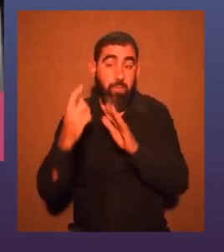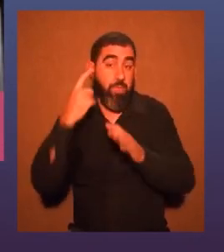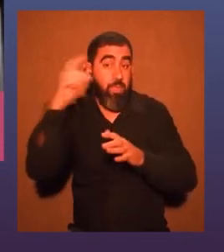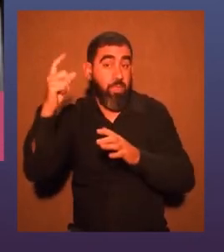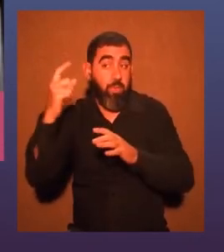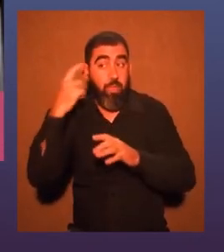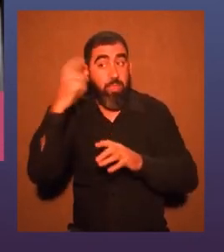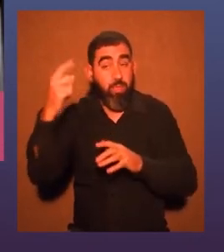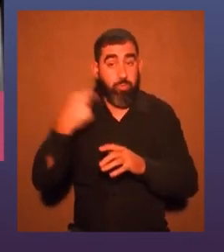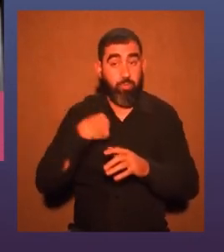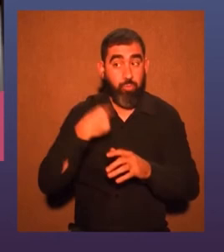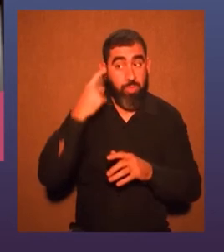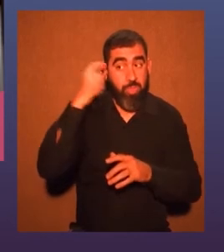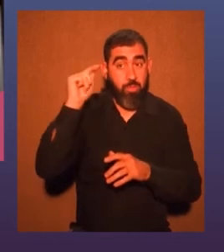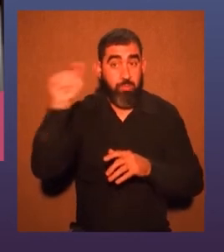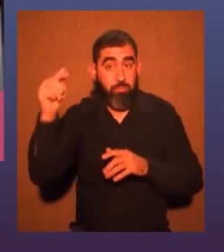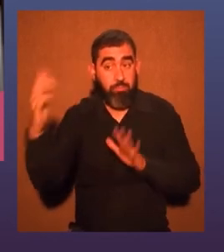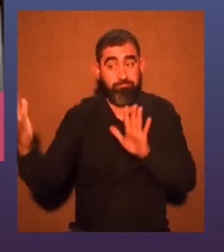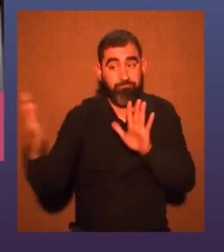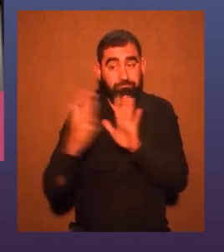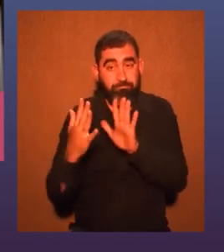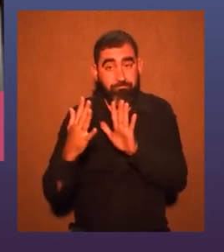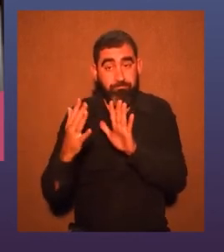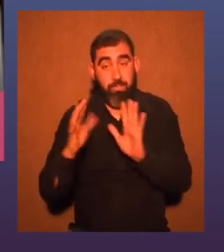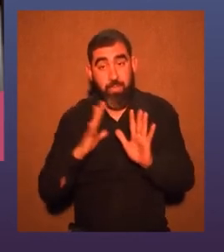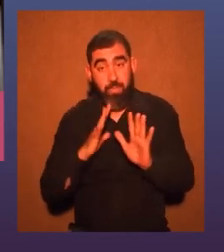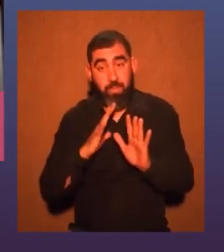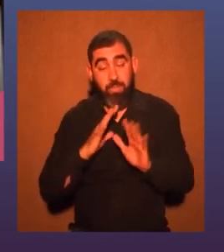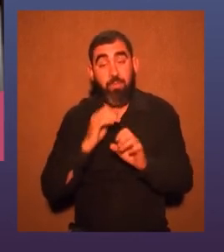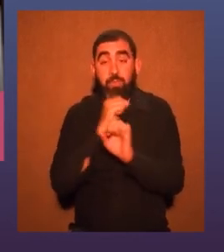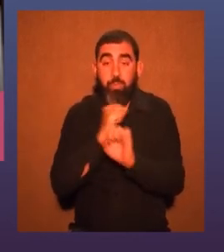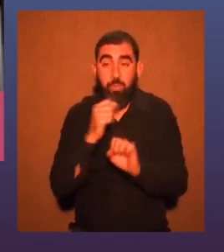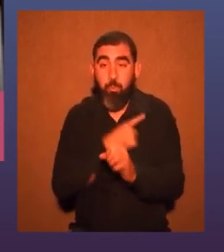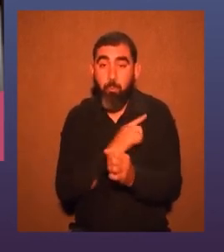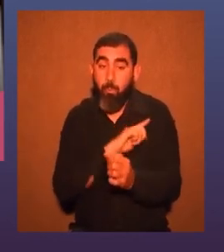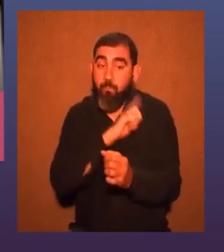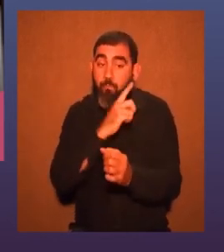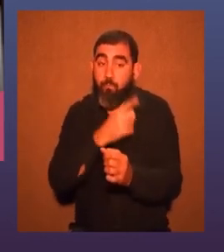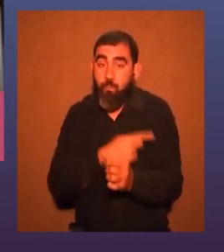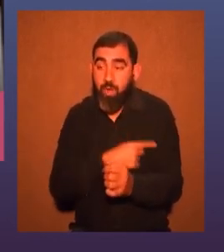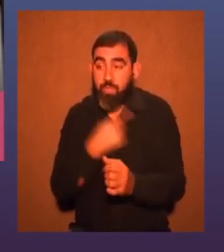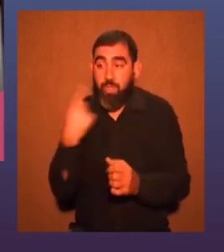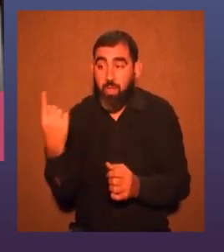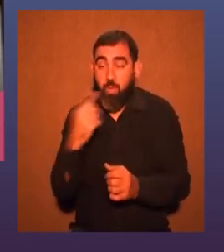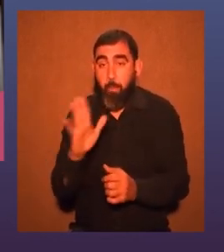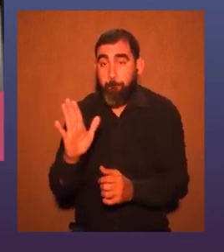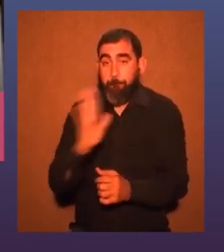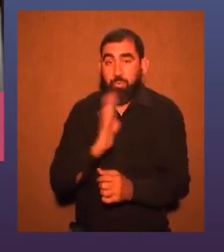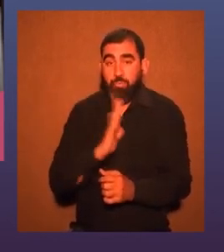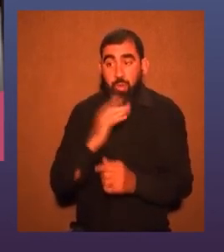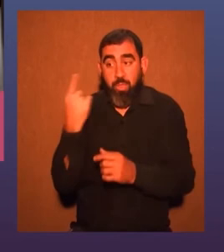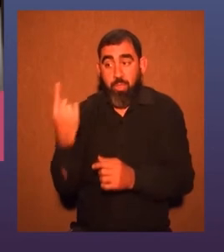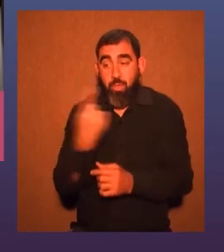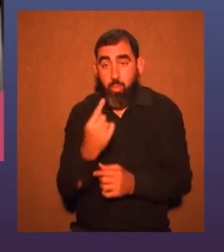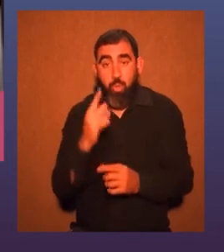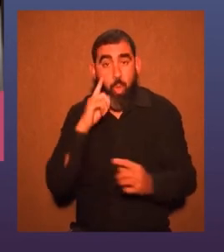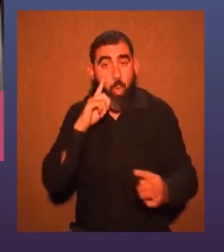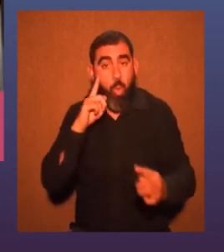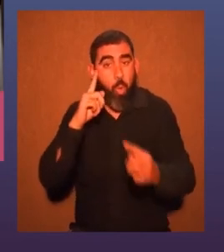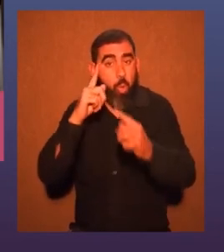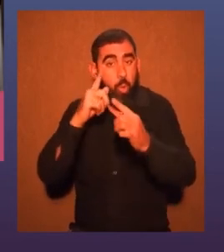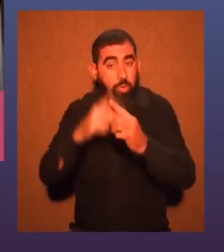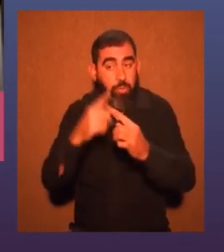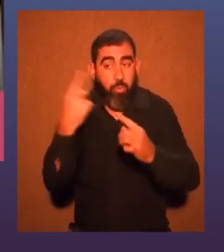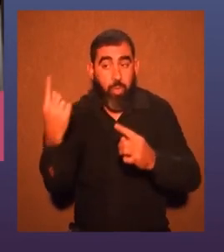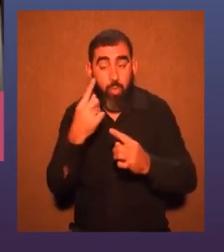ideas, que cuanto más fuertes en su personalidad y en sus objetivos y